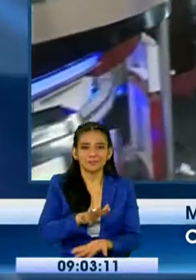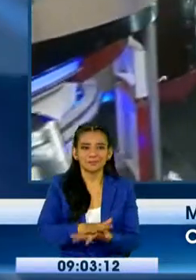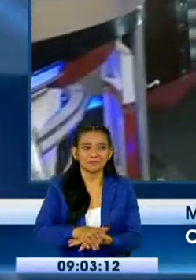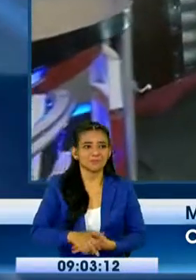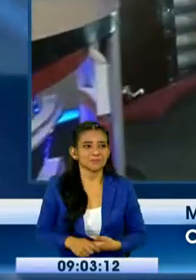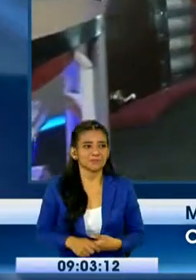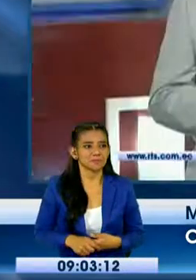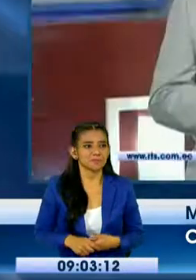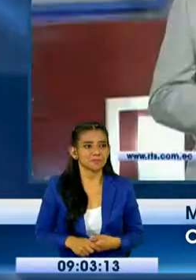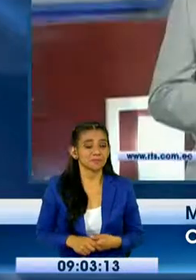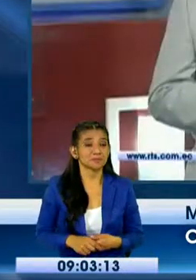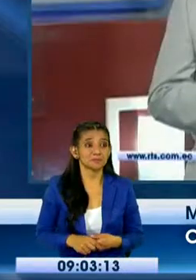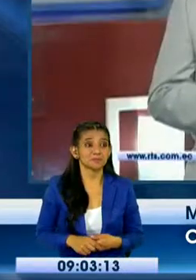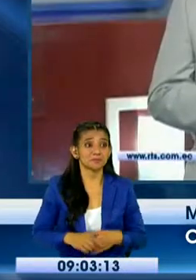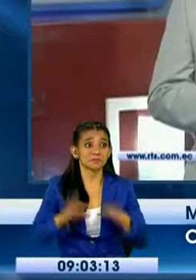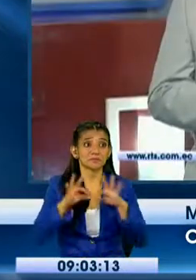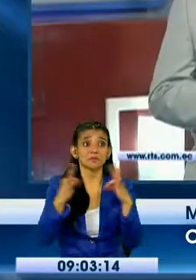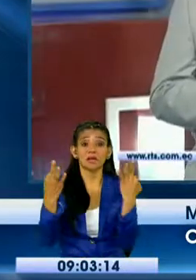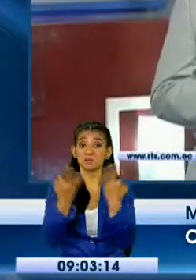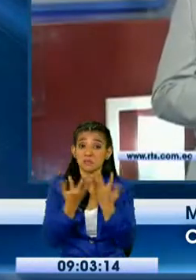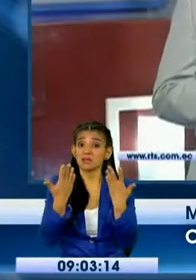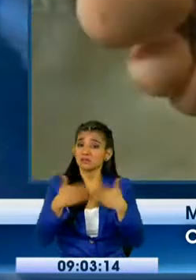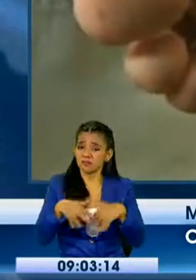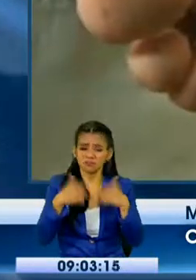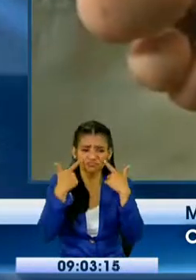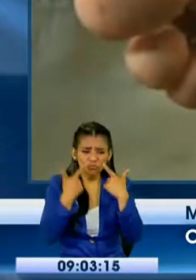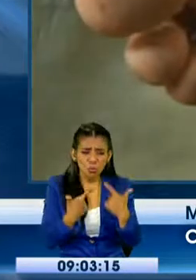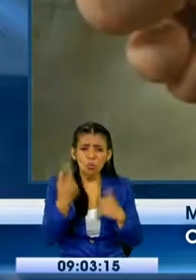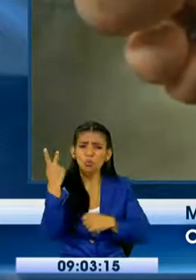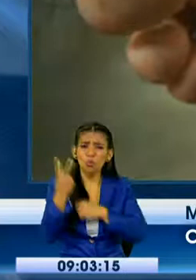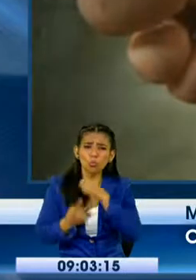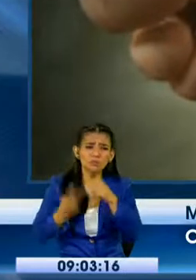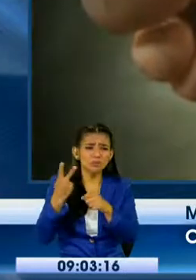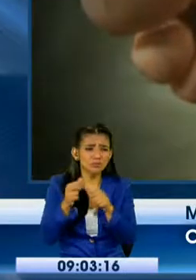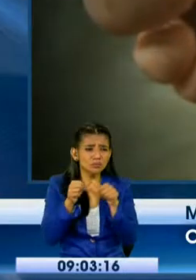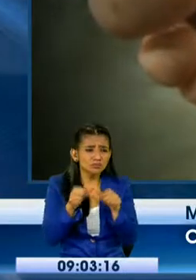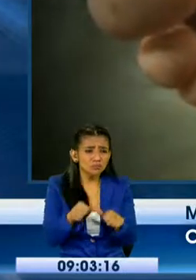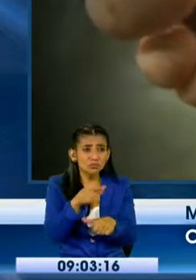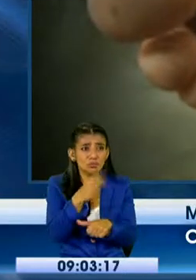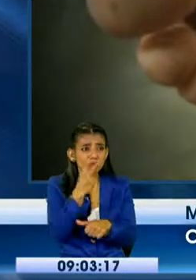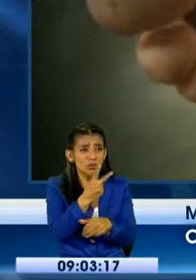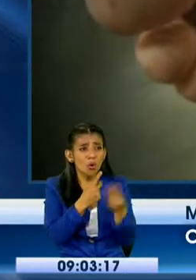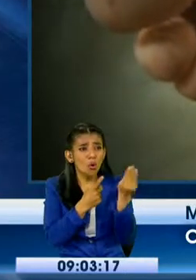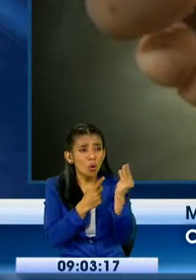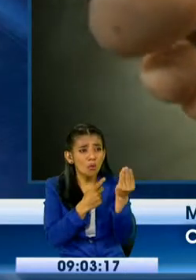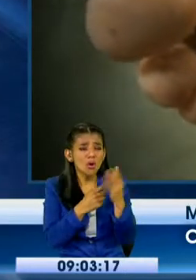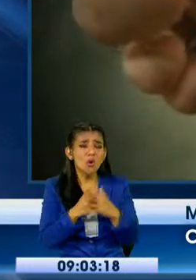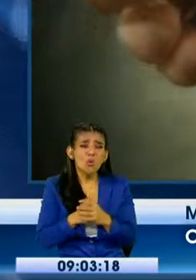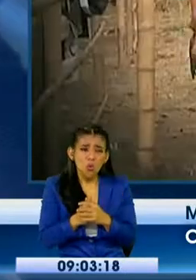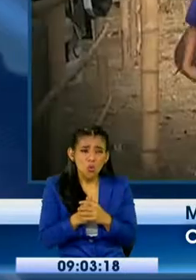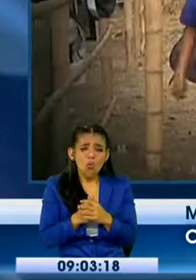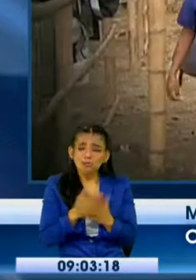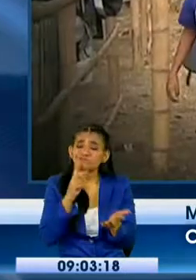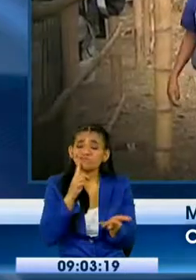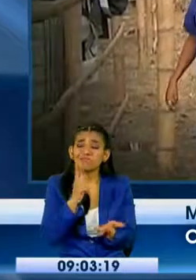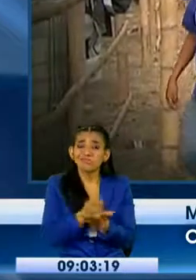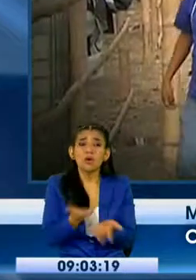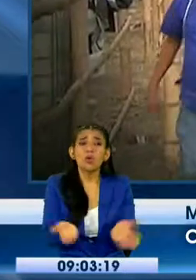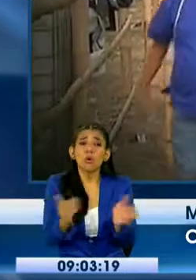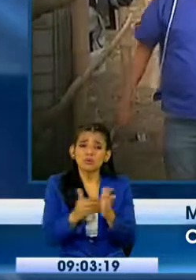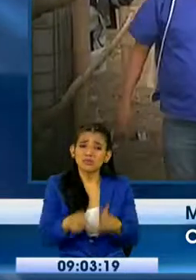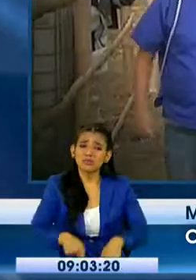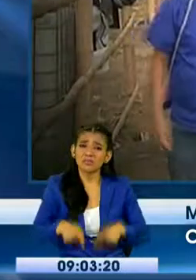quiere decir de que, familia, hay que estar muy pendientes. 2 años de un suplicio, ahí le ven al muchacho cómo ha quedado, hay que retomar la vida y hay